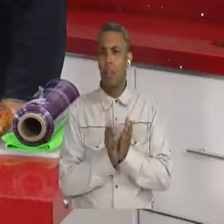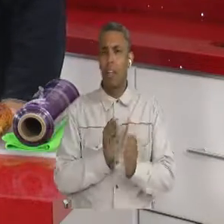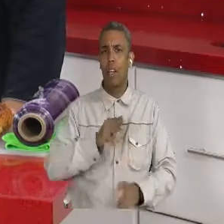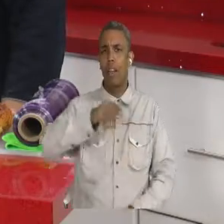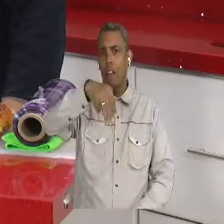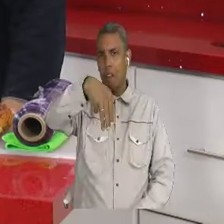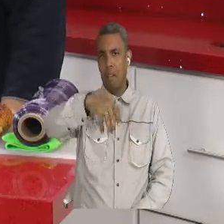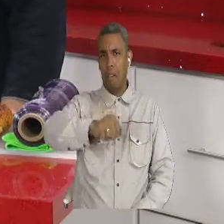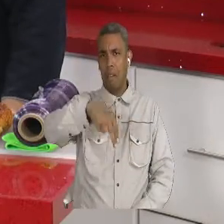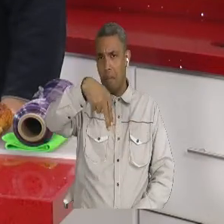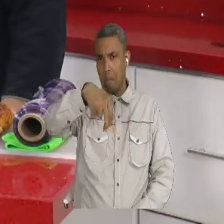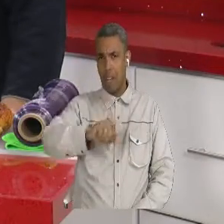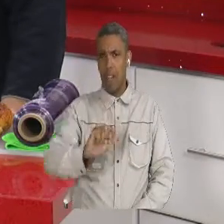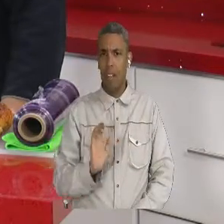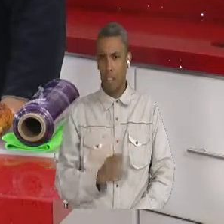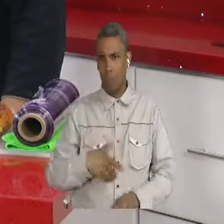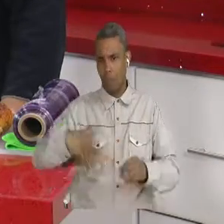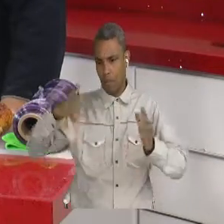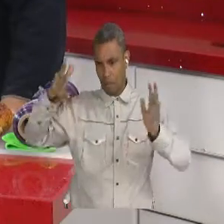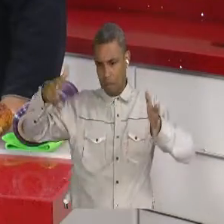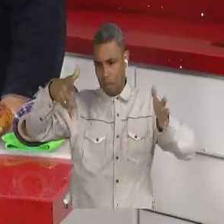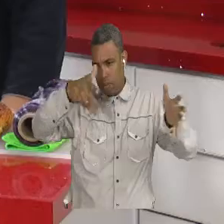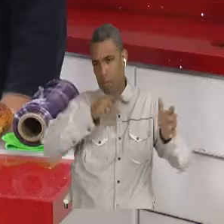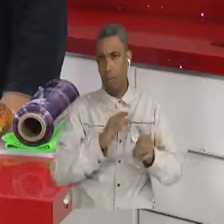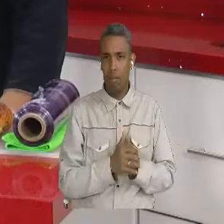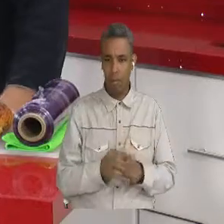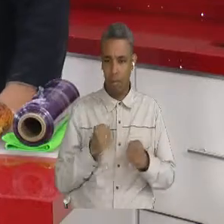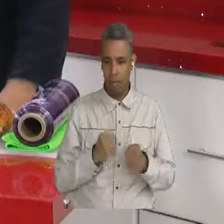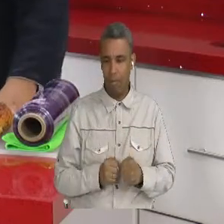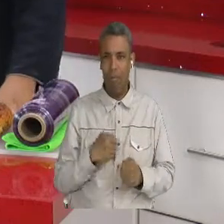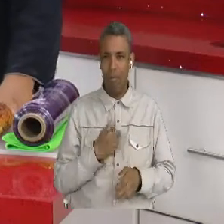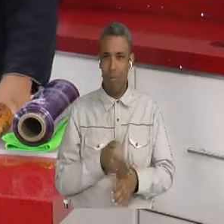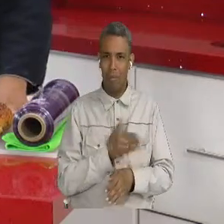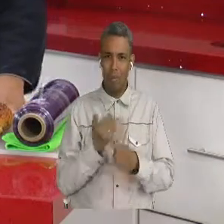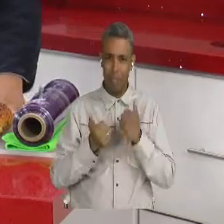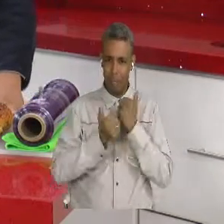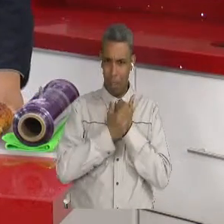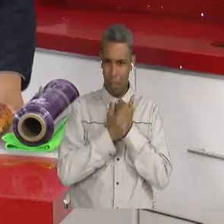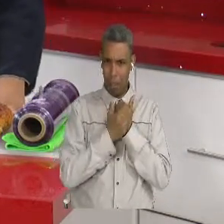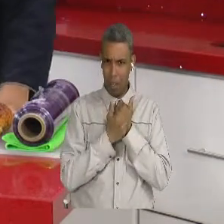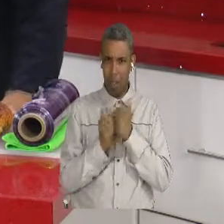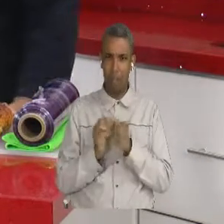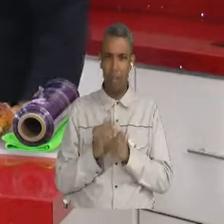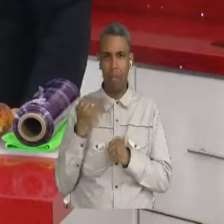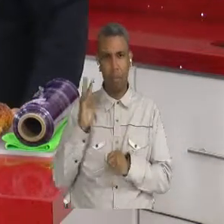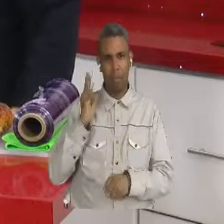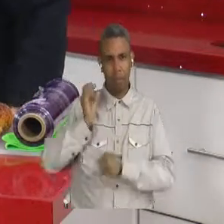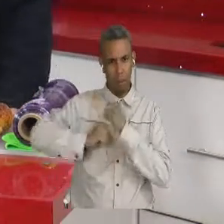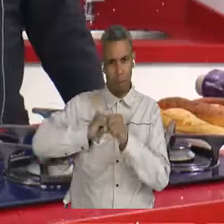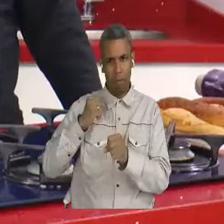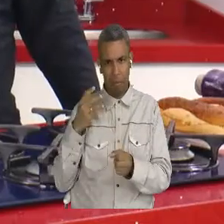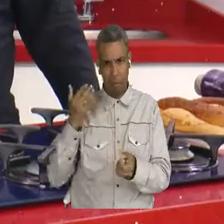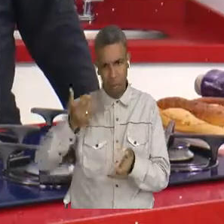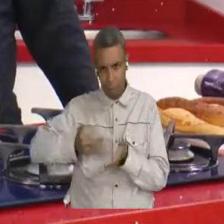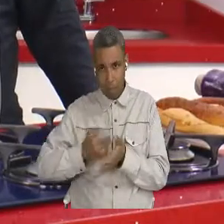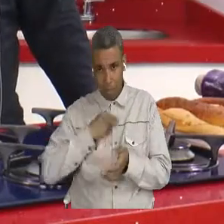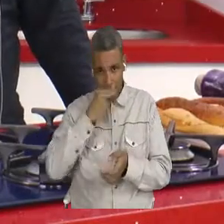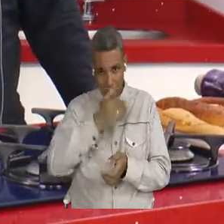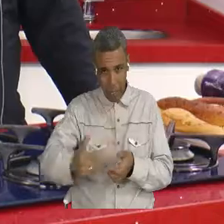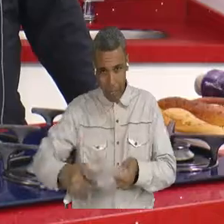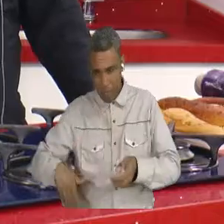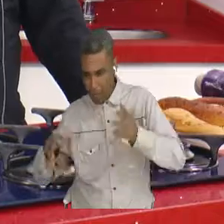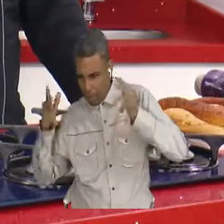de Formación de Talento de Andrés Barros, que estábamos en el Colegio Camilo Torres, trabajando ya hace más de 4 años, sacando ese semillero de